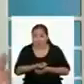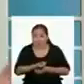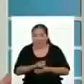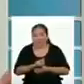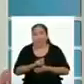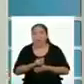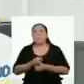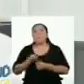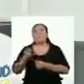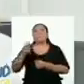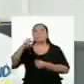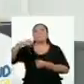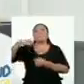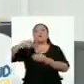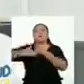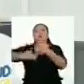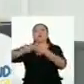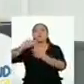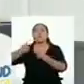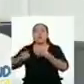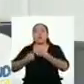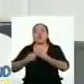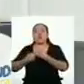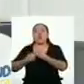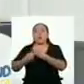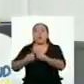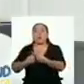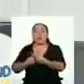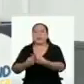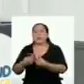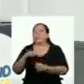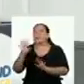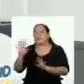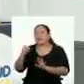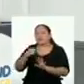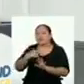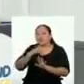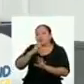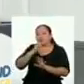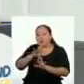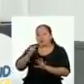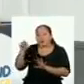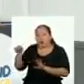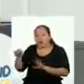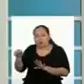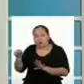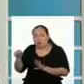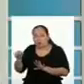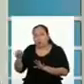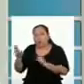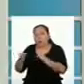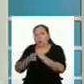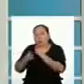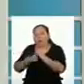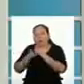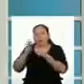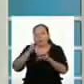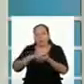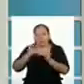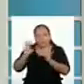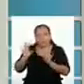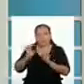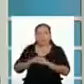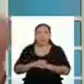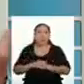geométrica, entonces? Lo que yo he dicho es que con la segunda opción me alcanzaría porque podría ahorrar más. Precisamente eso.